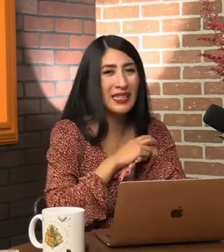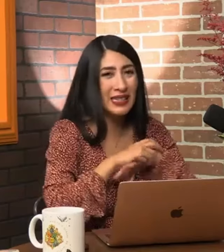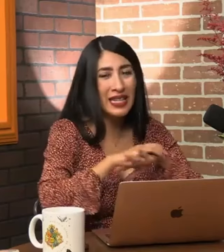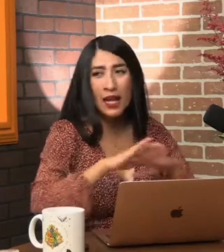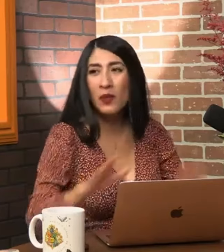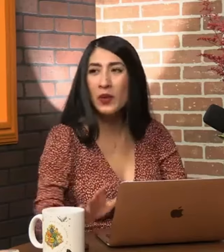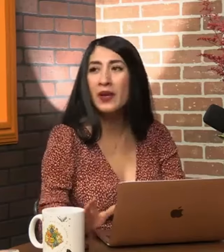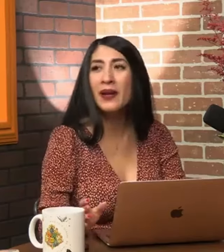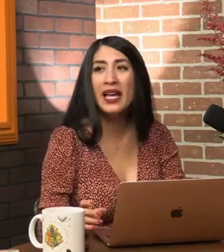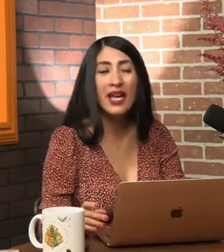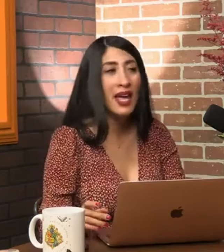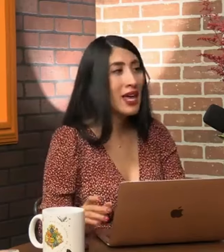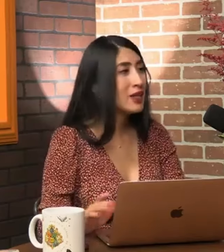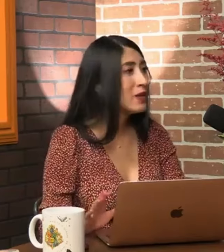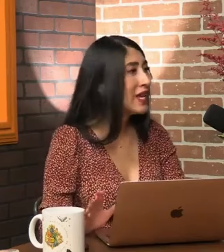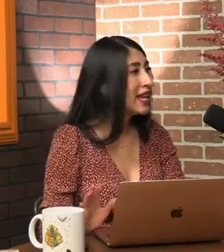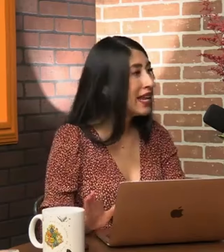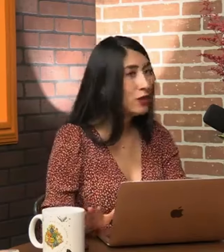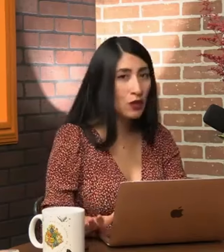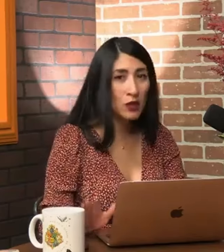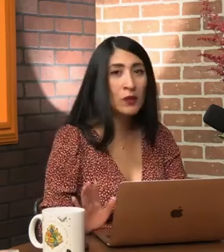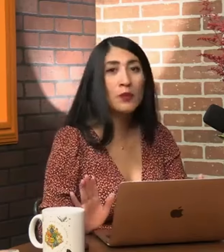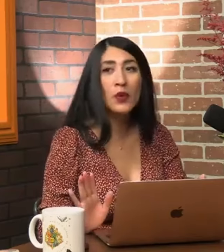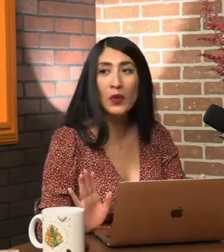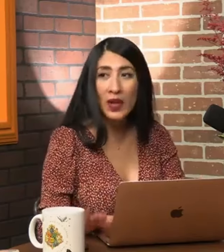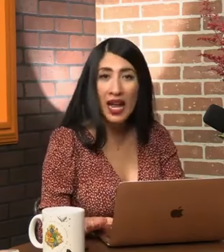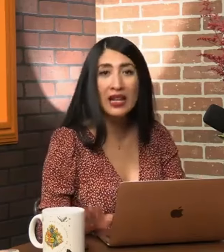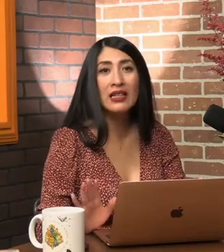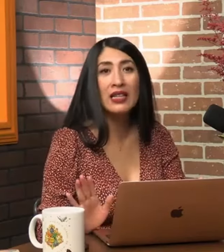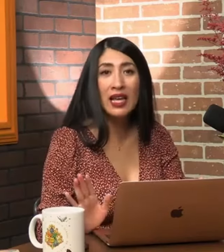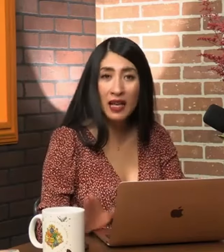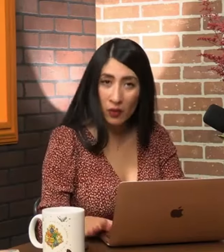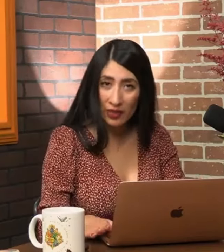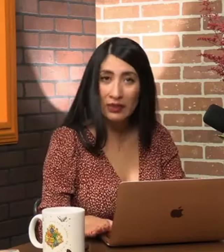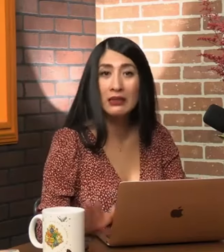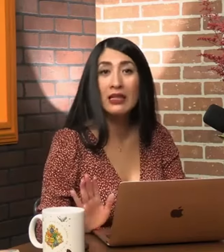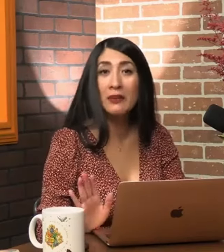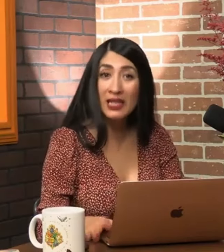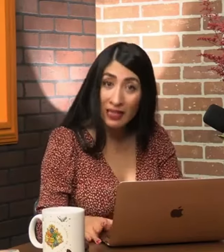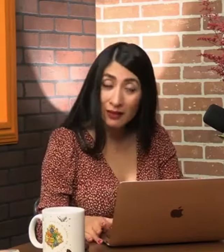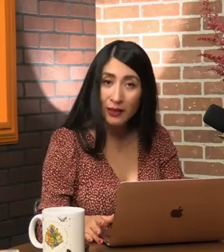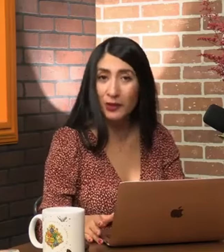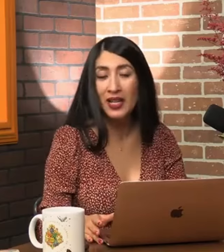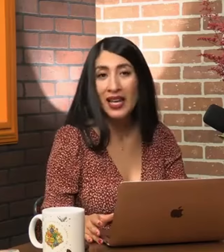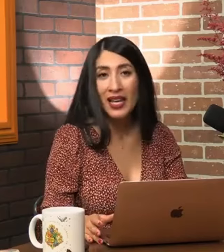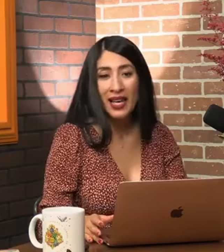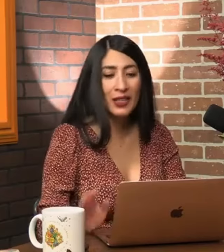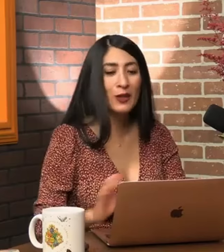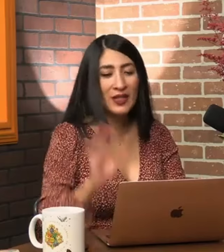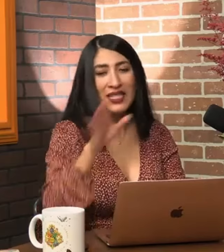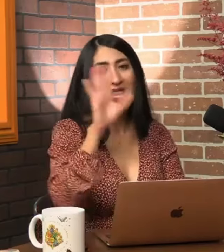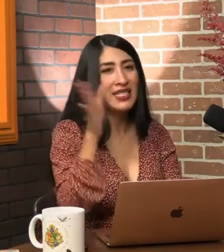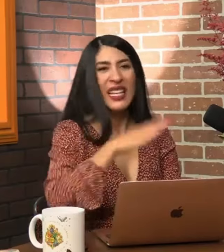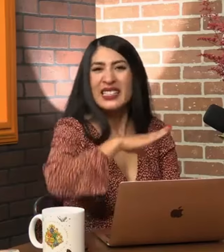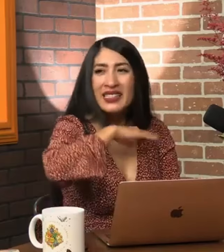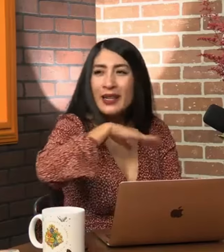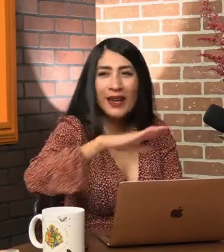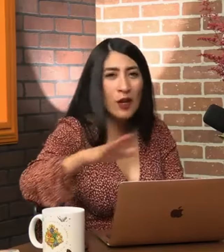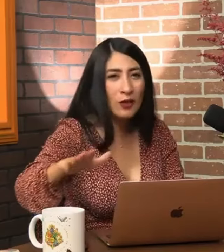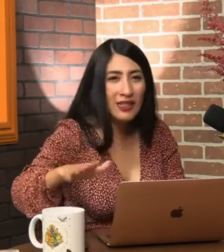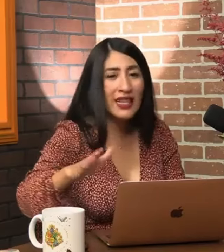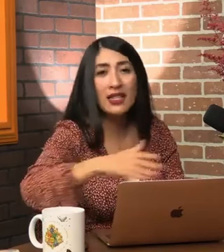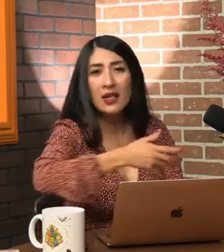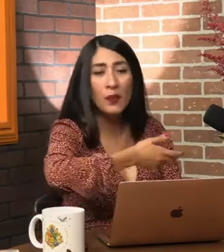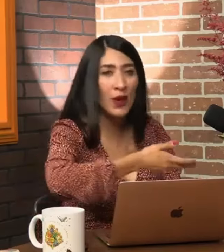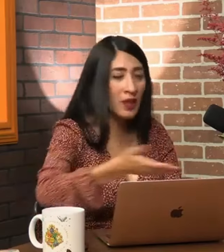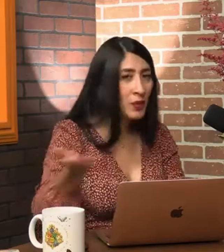sí es inamovible, es lo de la elección popular de jueces y ministros. Entonces ya dice, si quieren